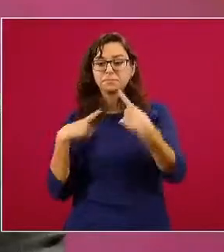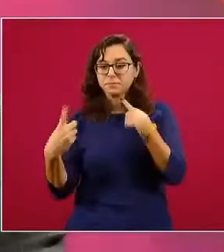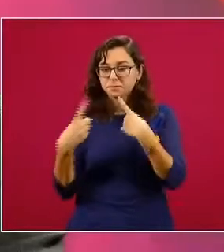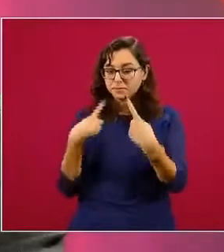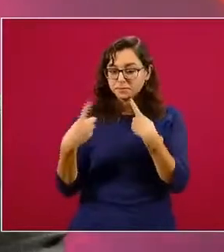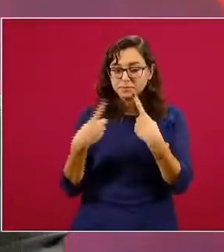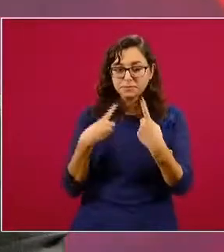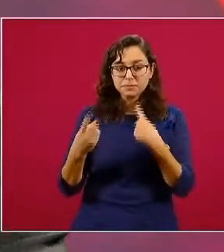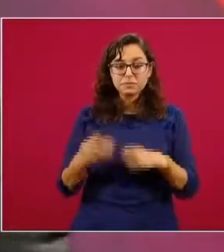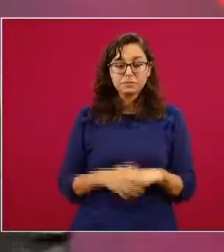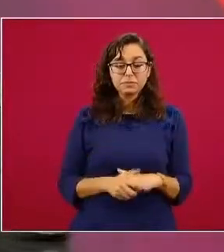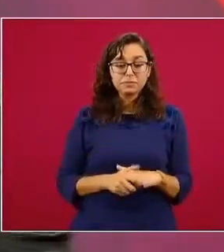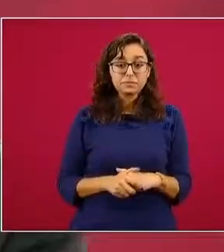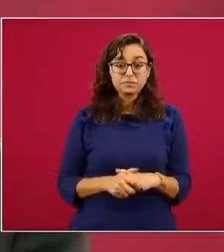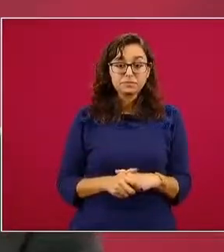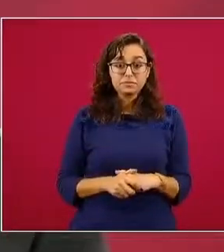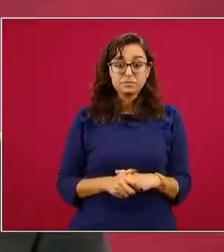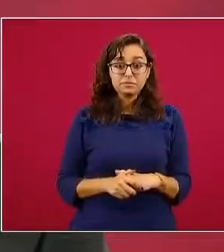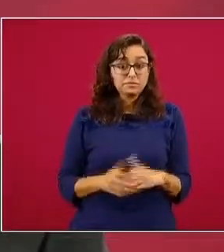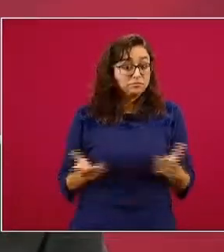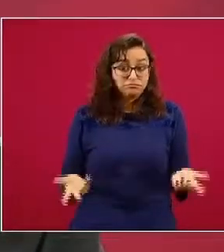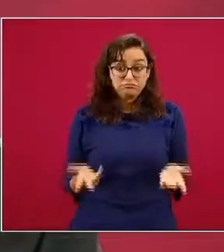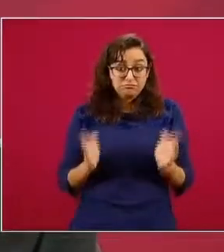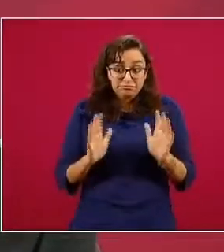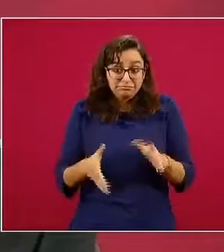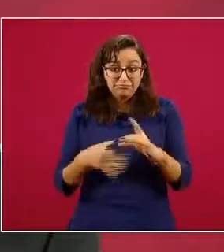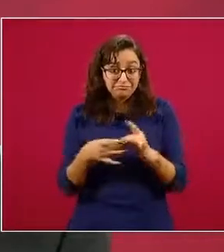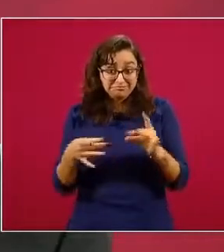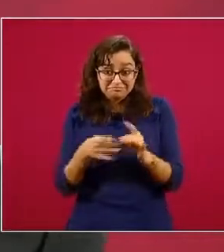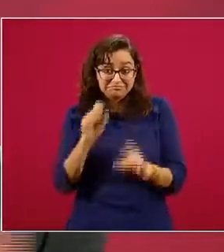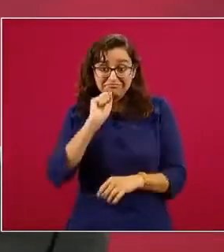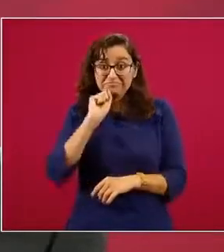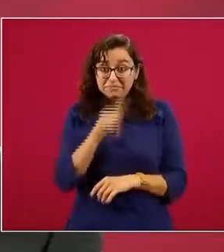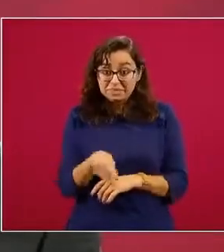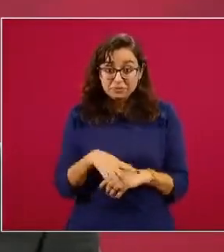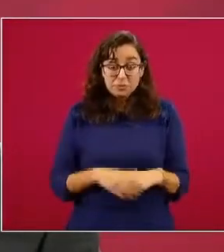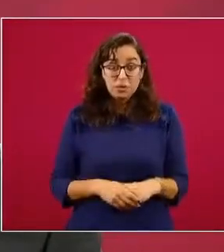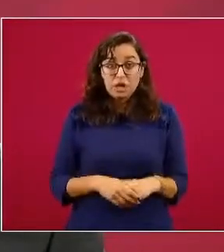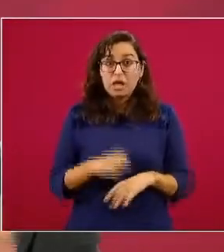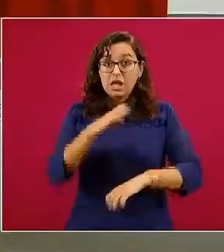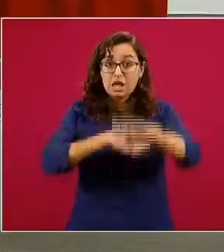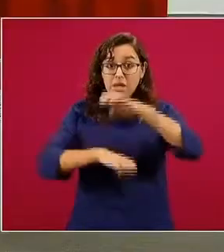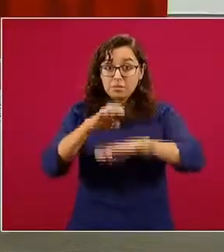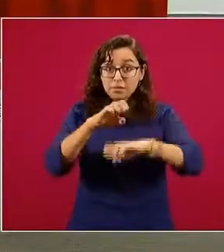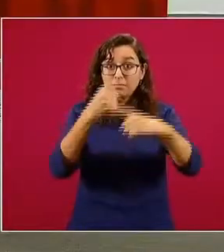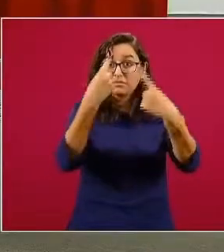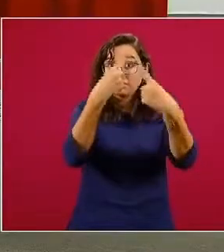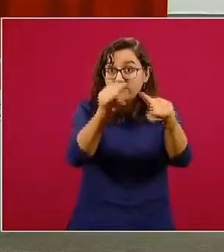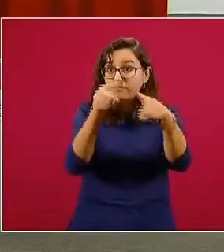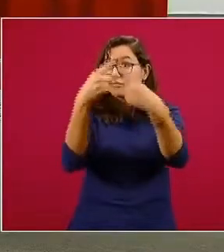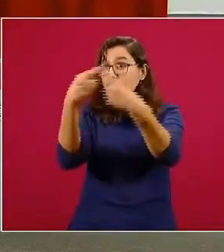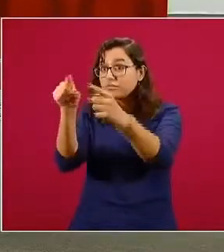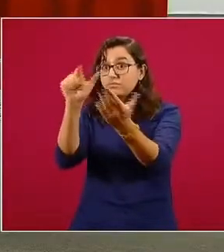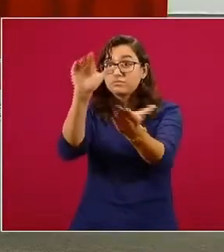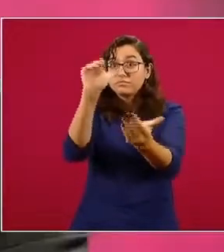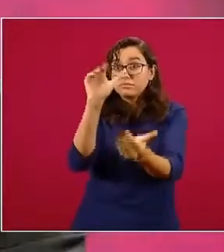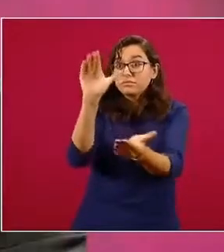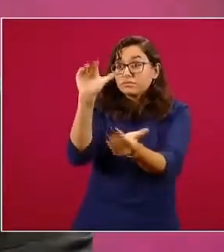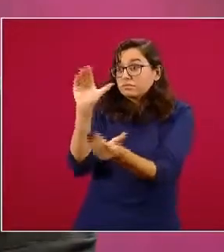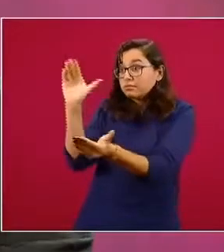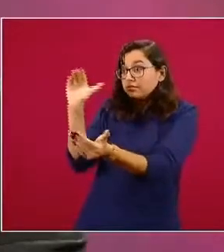con la sociedad. Y lo que se les explicó es justo lo que estamos comentando aquí. Hay varios proveedores. También quisimos que lo